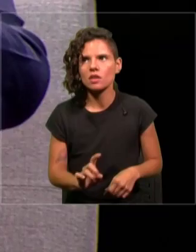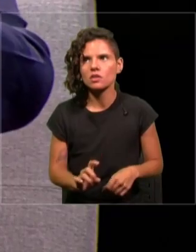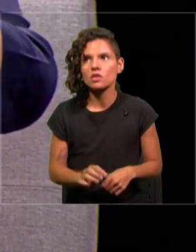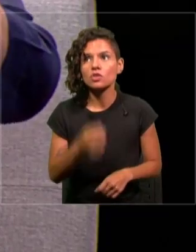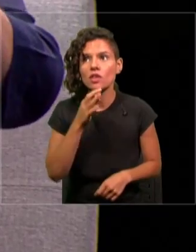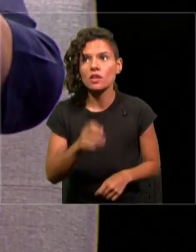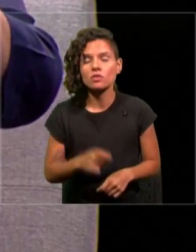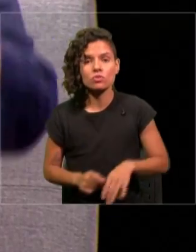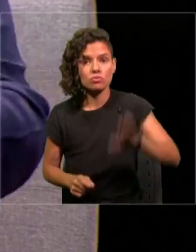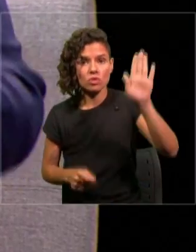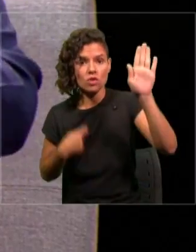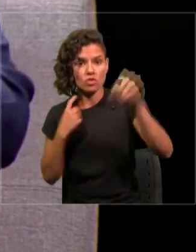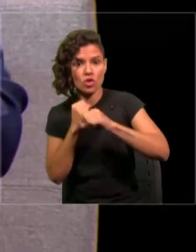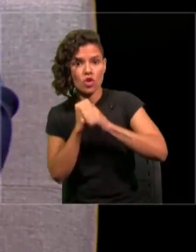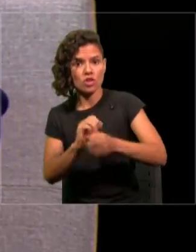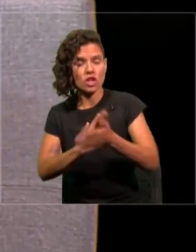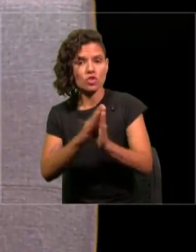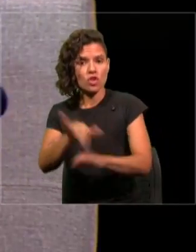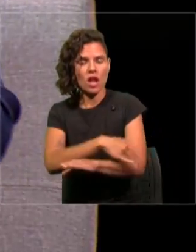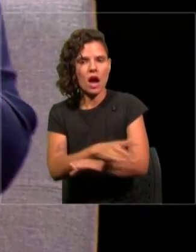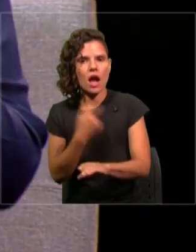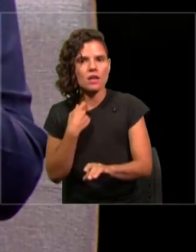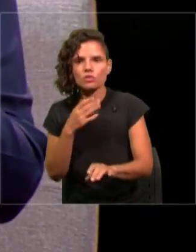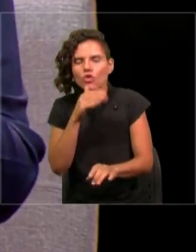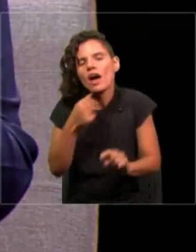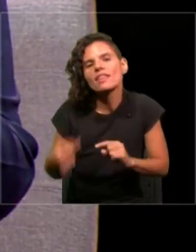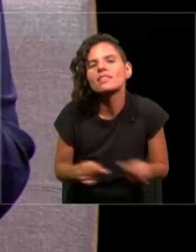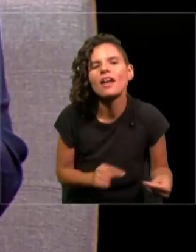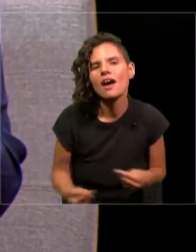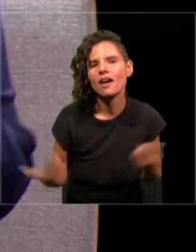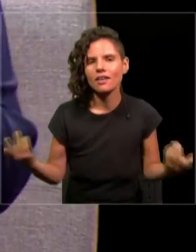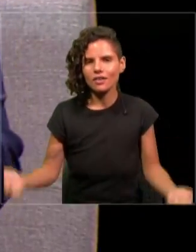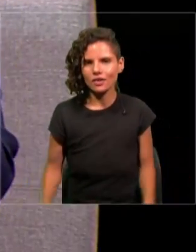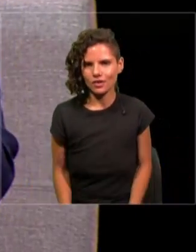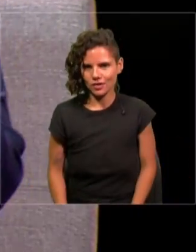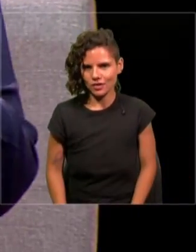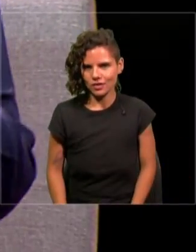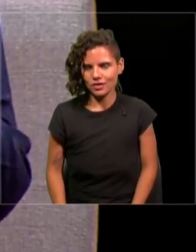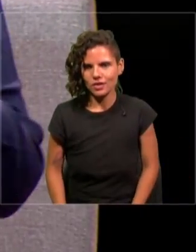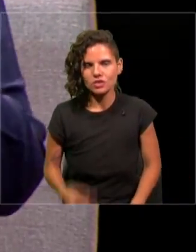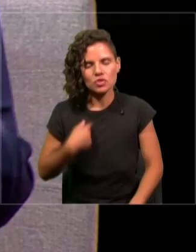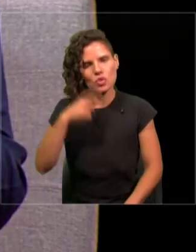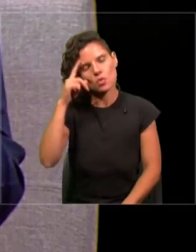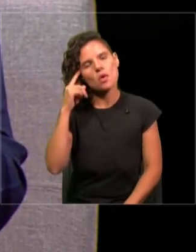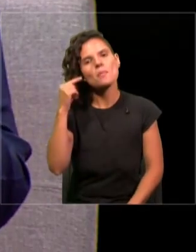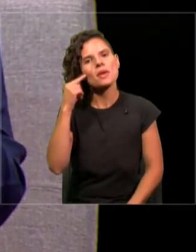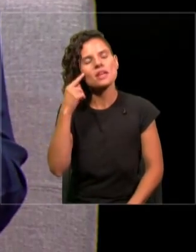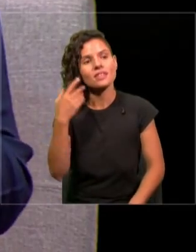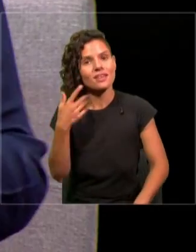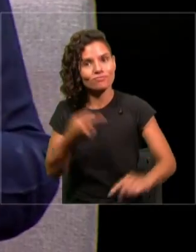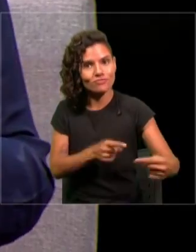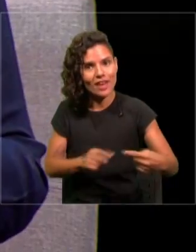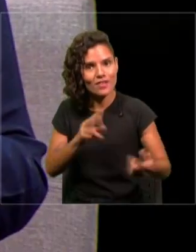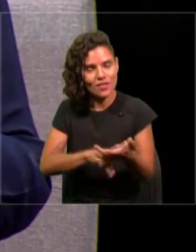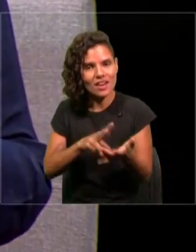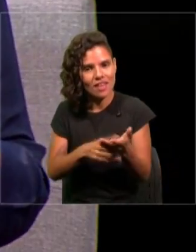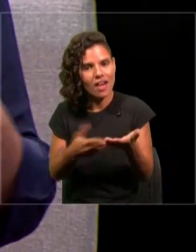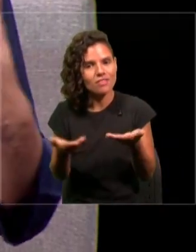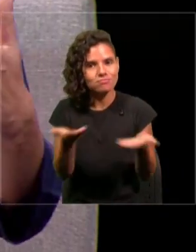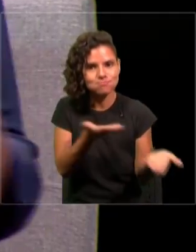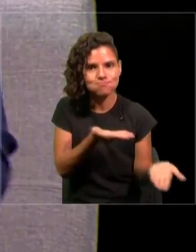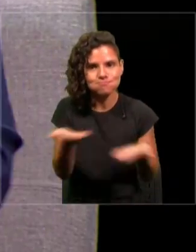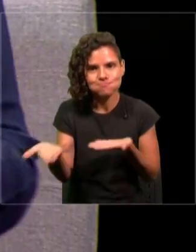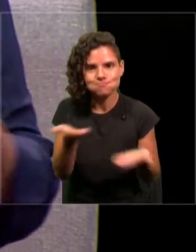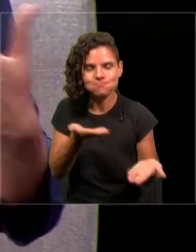contra de todo lo que ha pasado en la calle, entonces no es un diálogo. Creo que cuando uno piensa en el diálogo, de verdad, es un diálogo